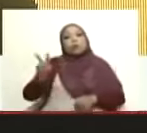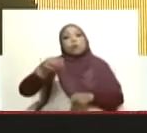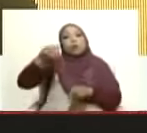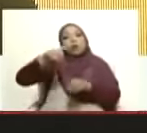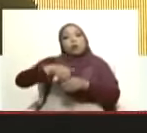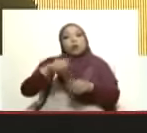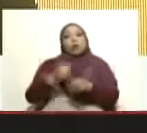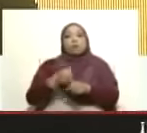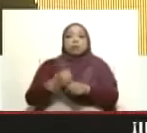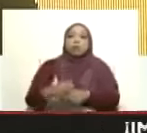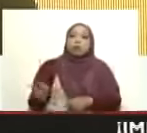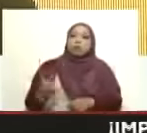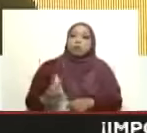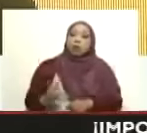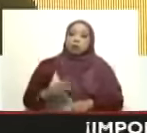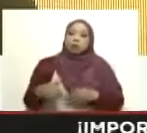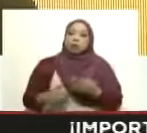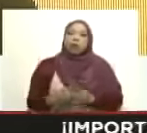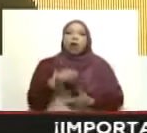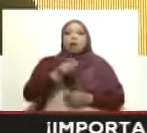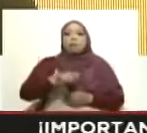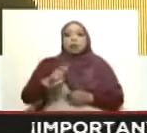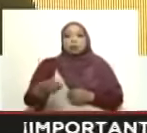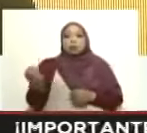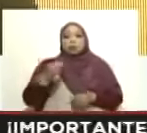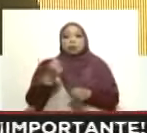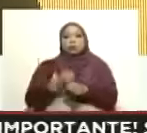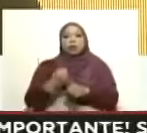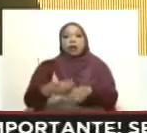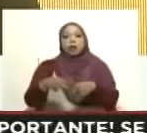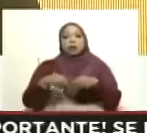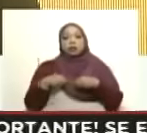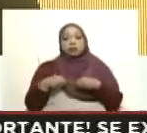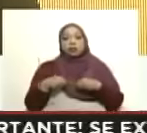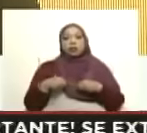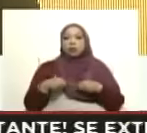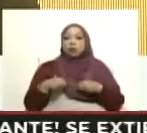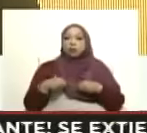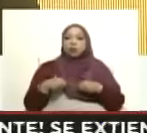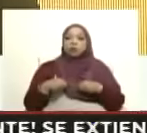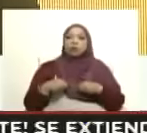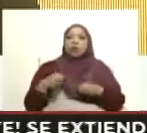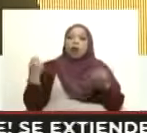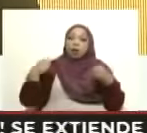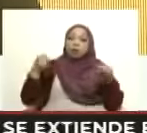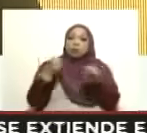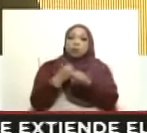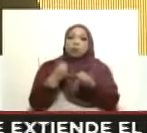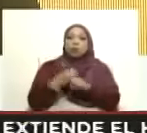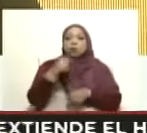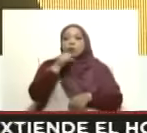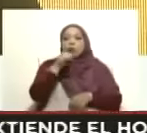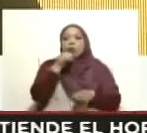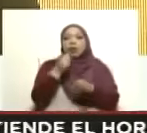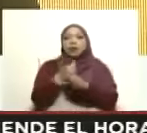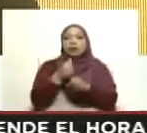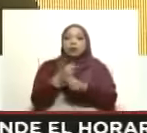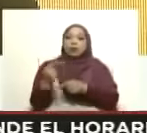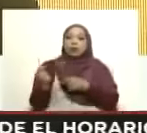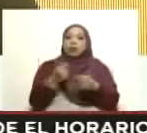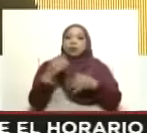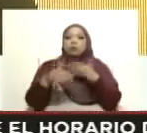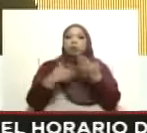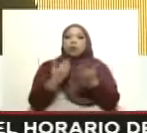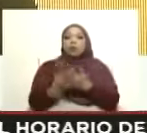Venezuela que más personas han asistido a el simulacro electoral ha